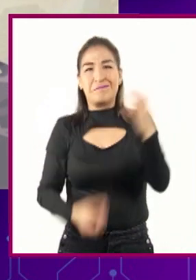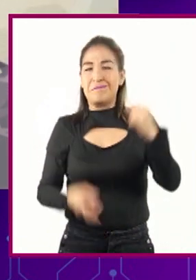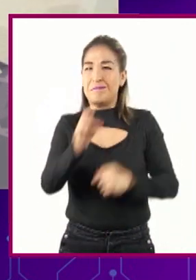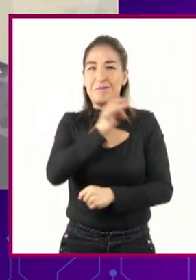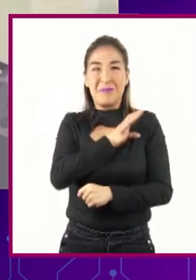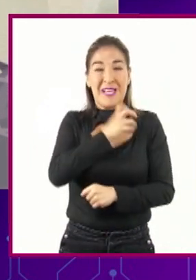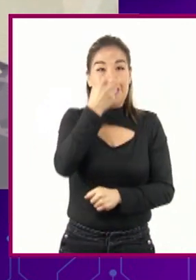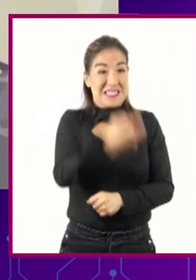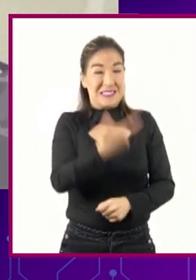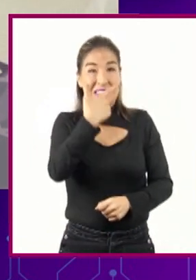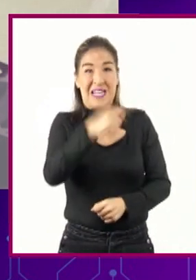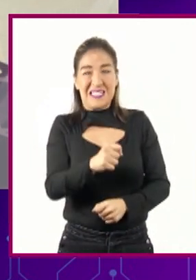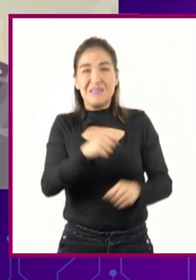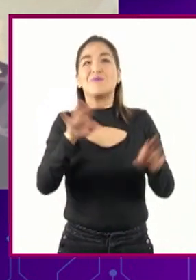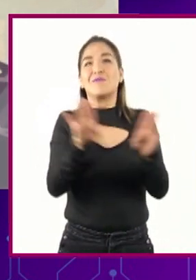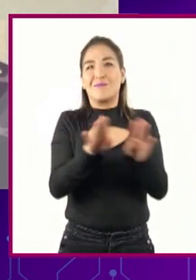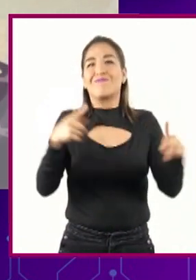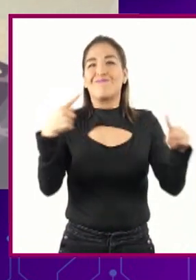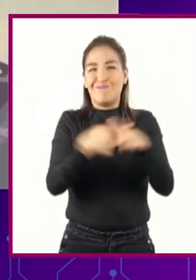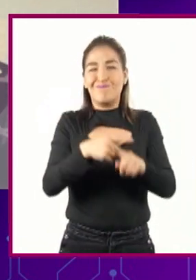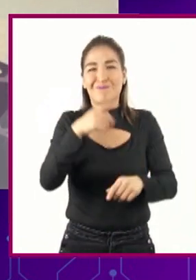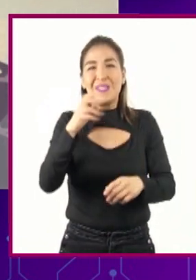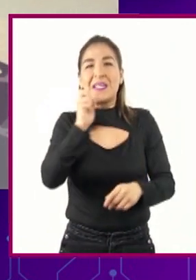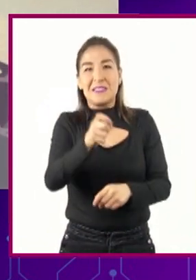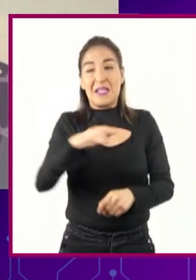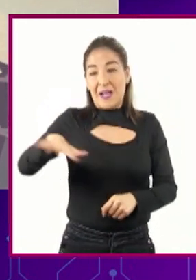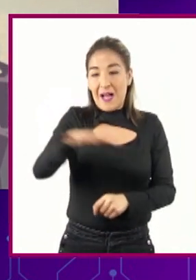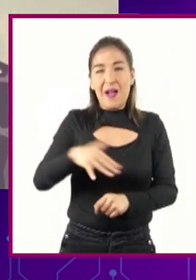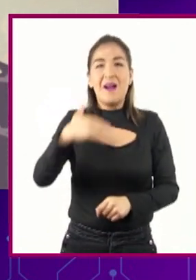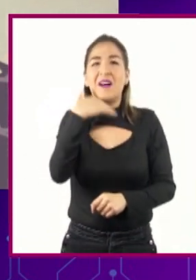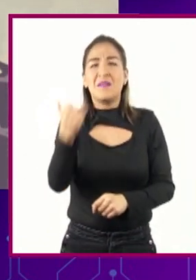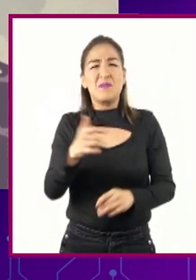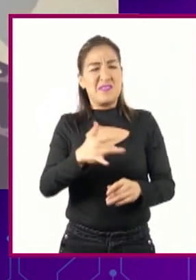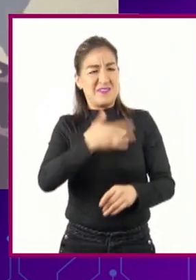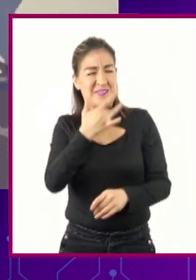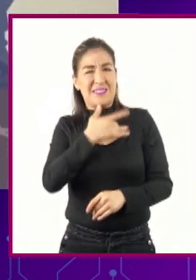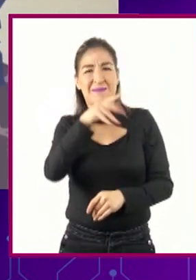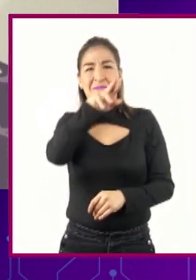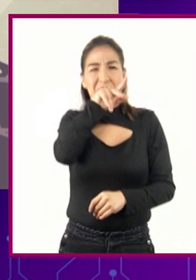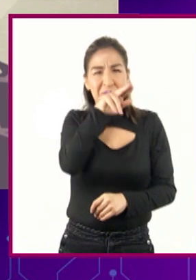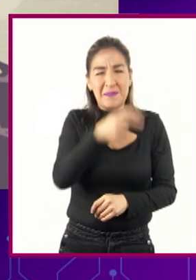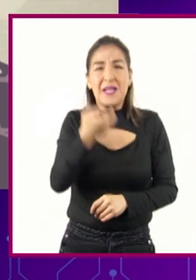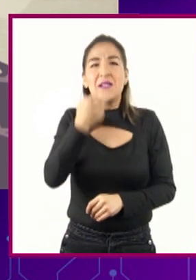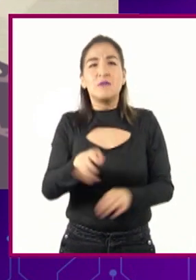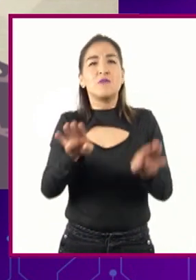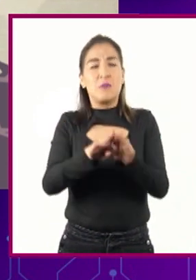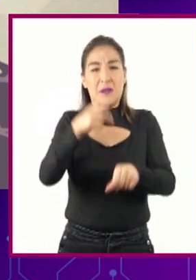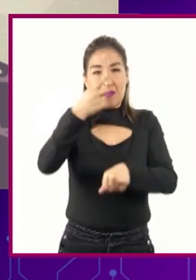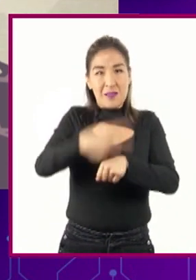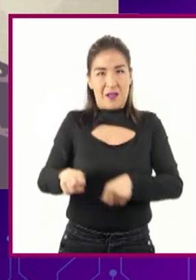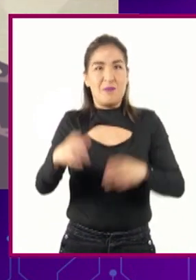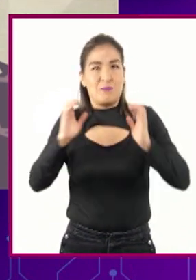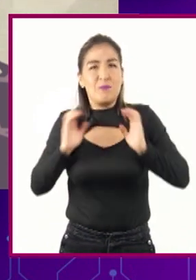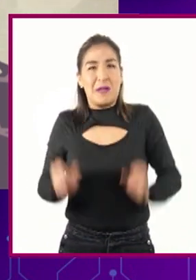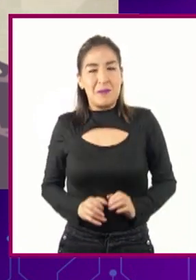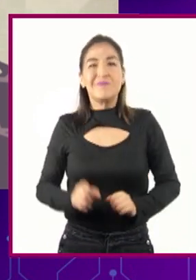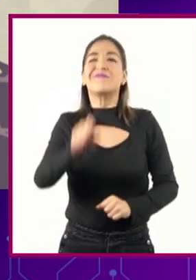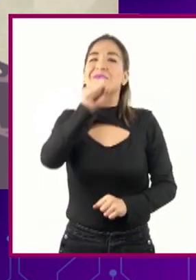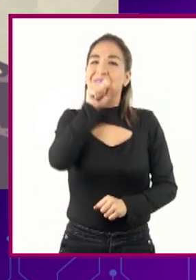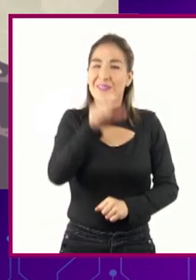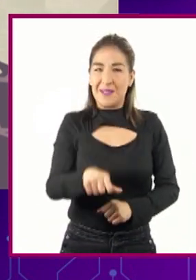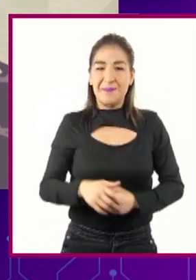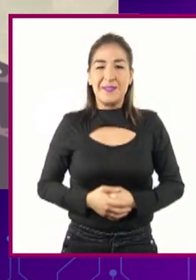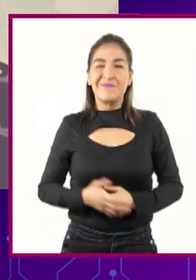de gases químicos tóxicos por Alemania causó gran consternación, pues no solo producía daños físicos, sino